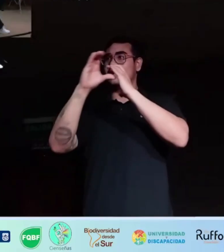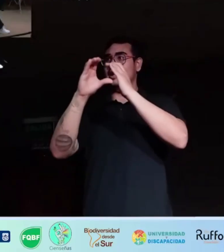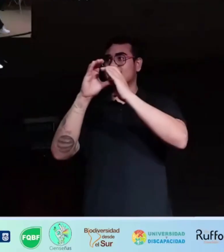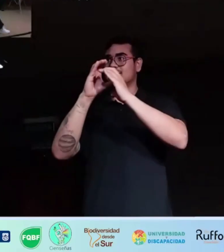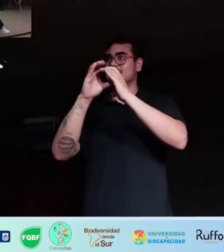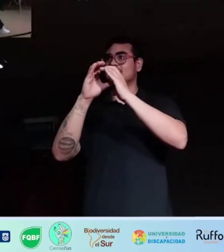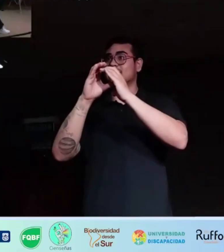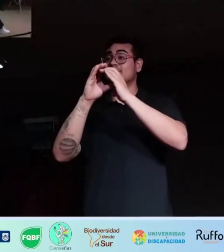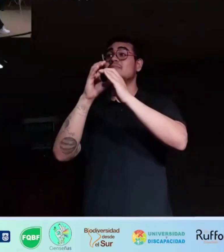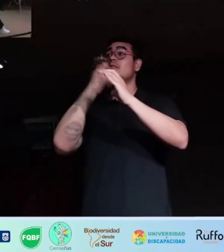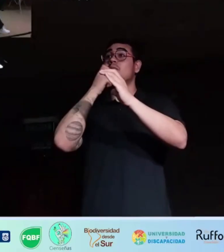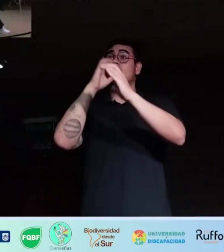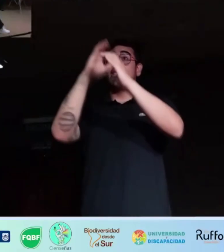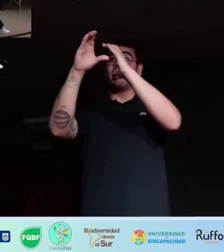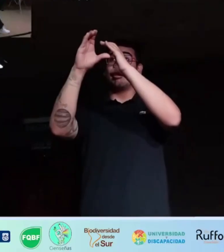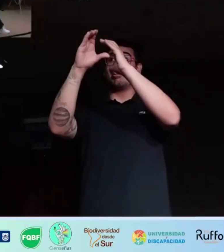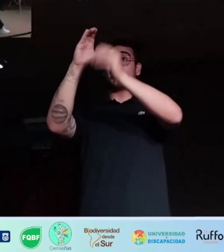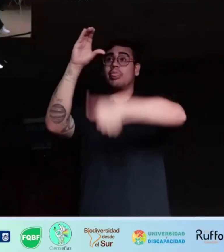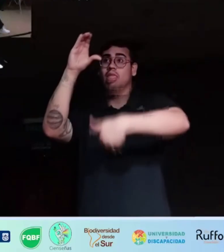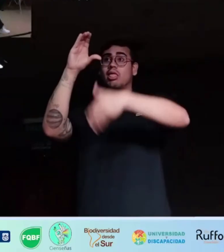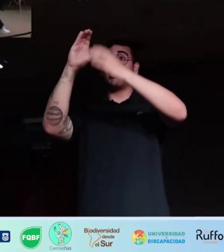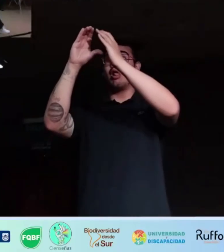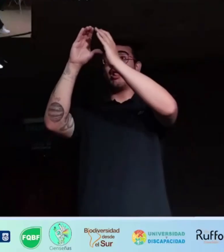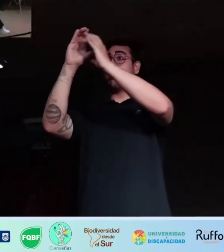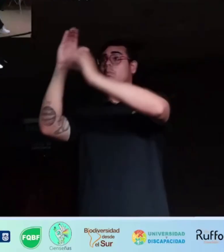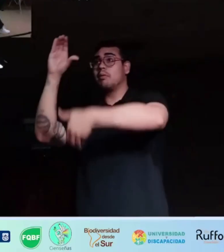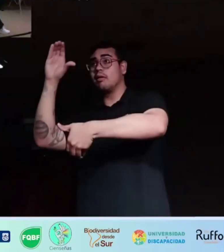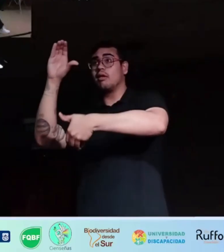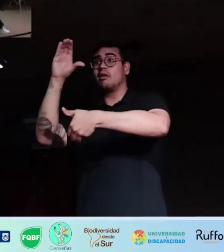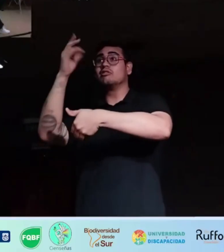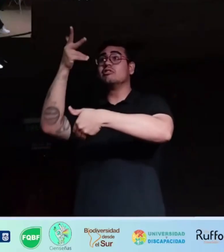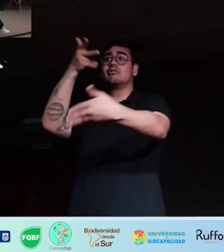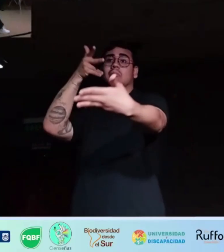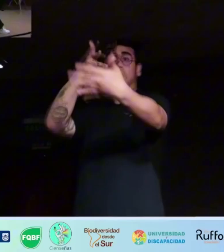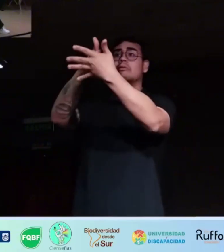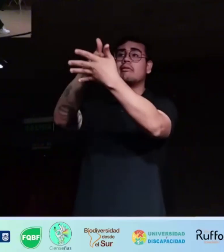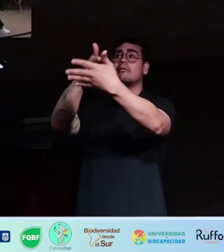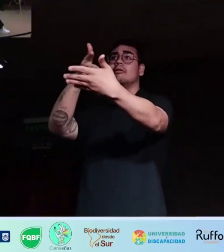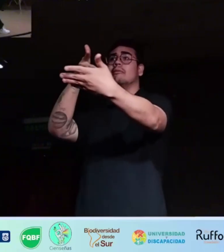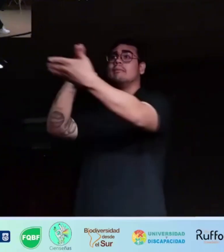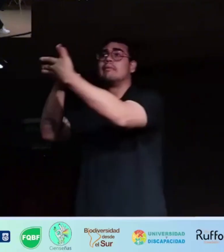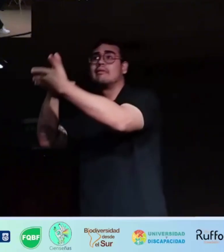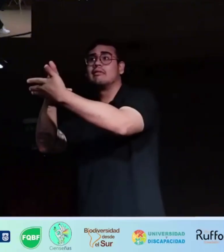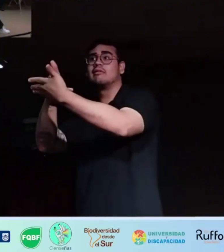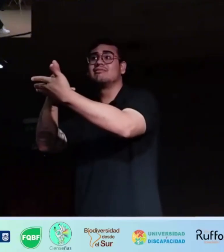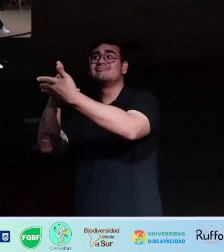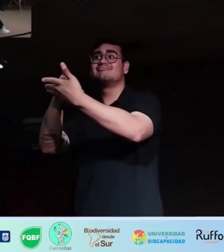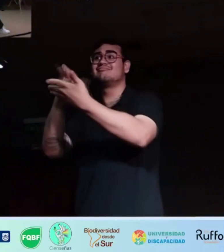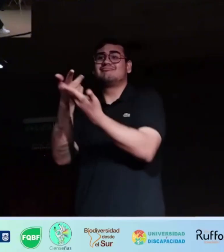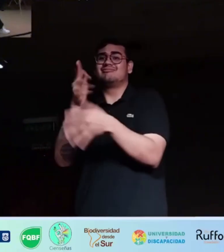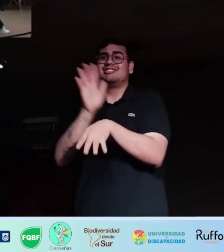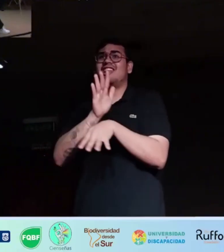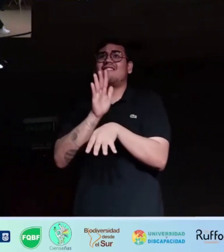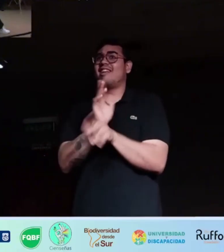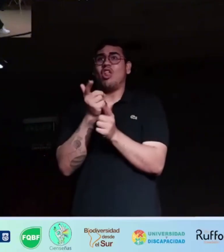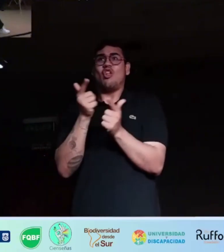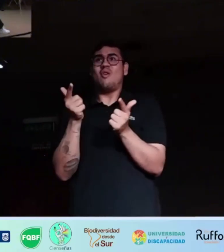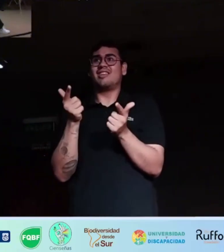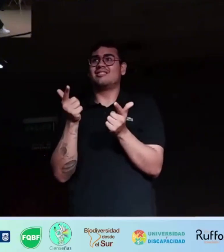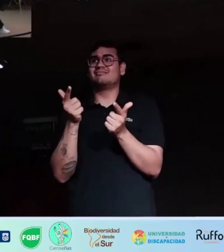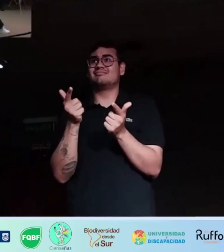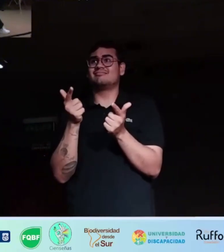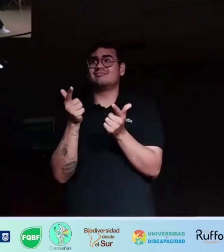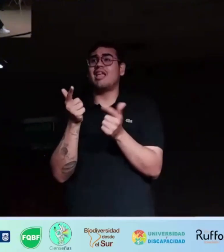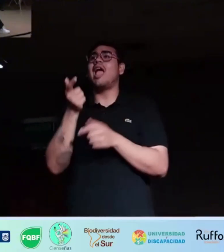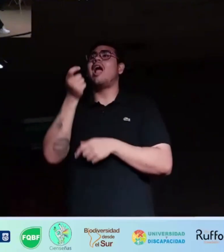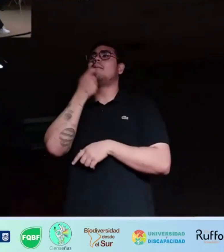la comunicación no existe, lo otro no tiene sentido. Entonces eso es lo primero. Y para comunicar, a veces no es necesario enseñar